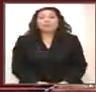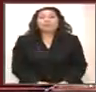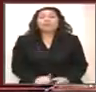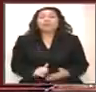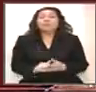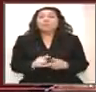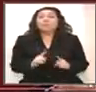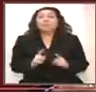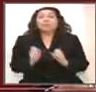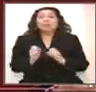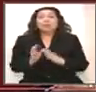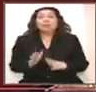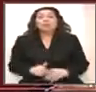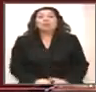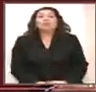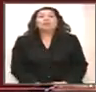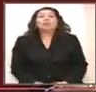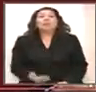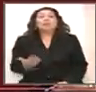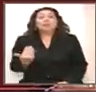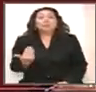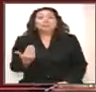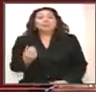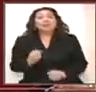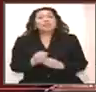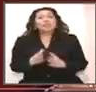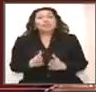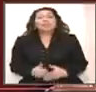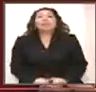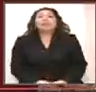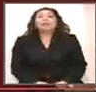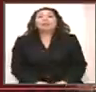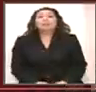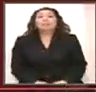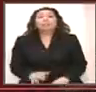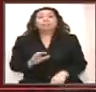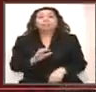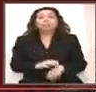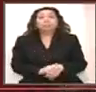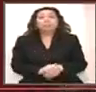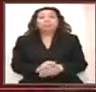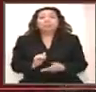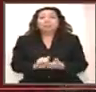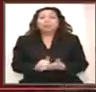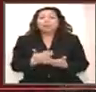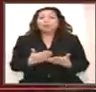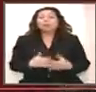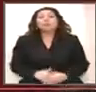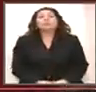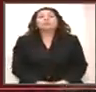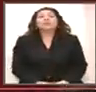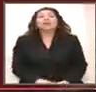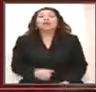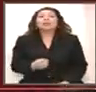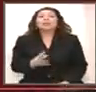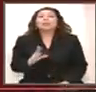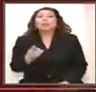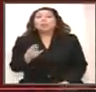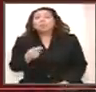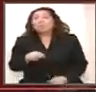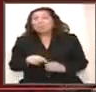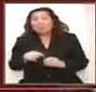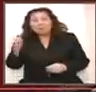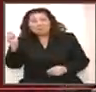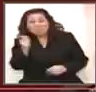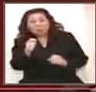que permitirá condenar en 15 días a aquellos delincuentes que han sido detenidos en flagrante delito. Aquellos que roban con bujías,